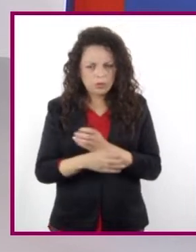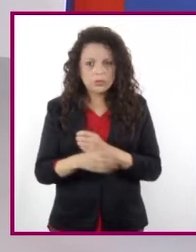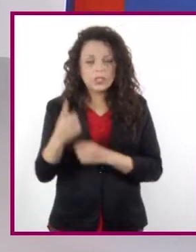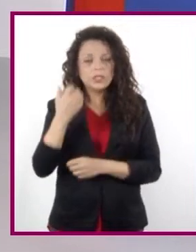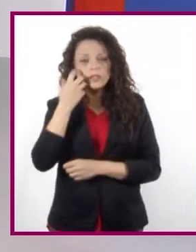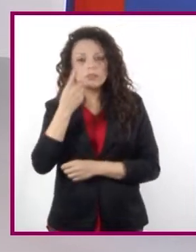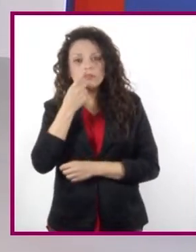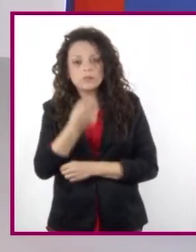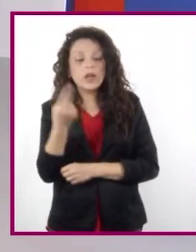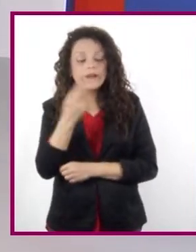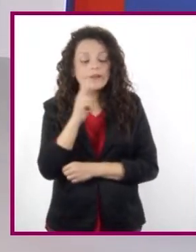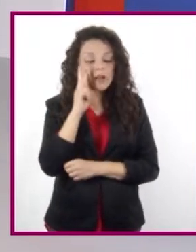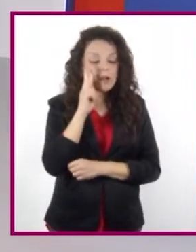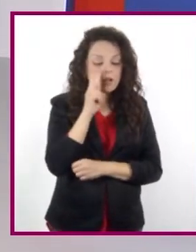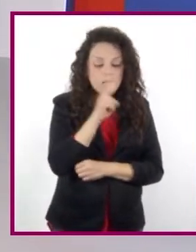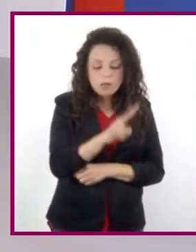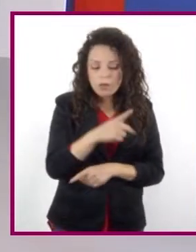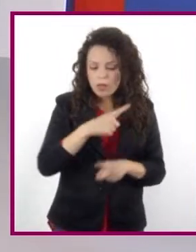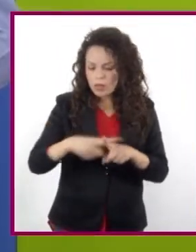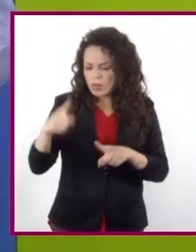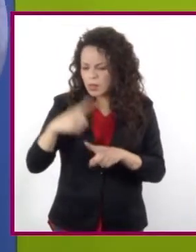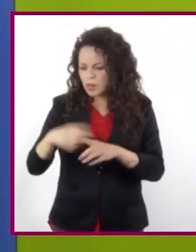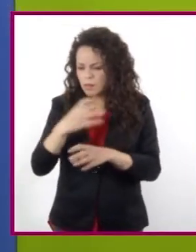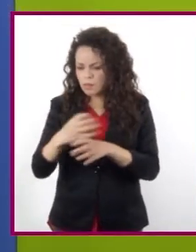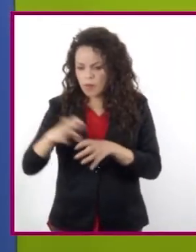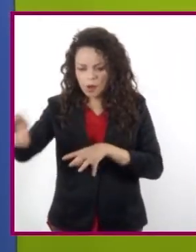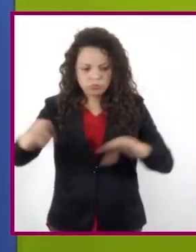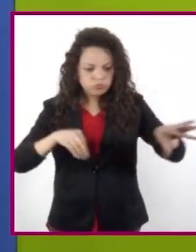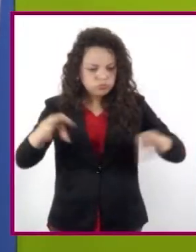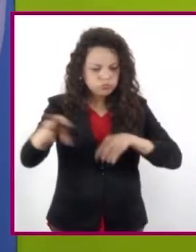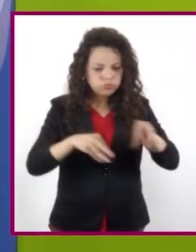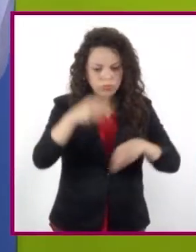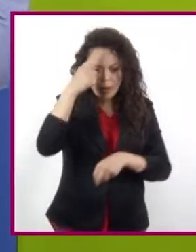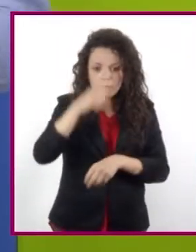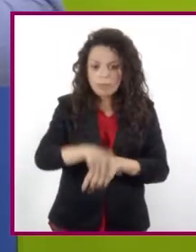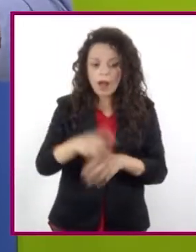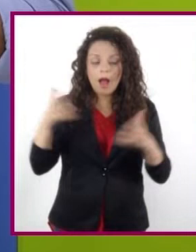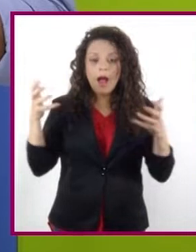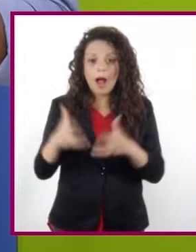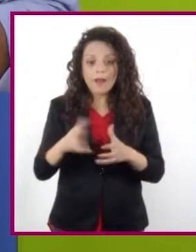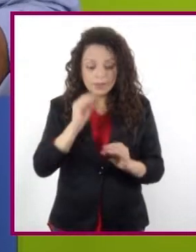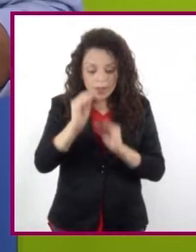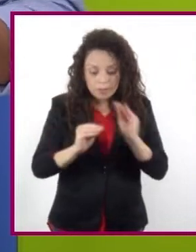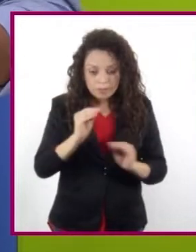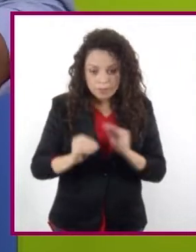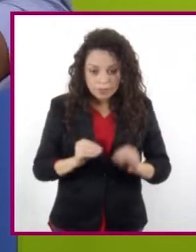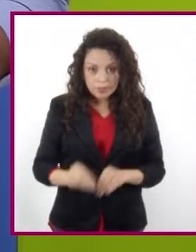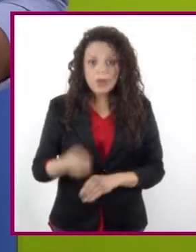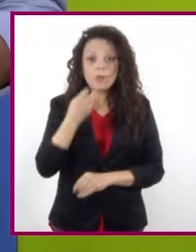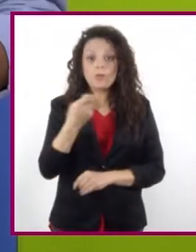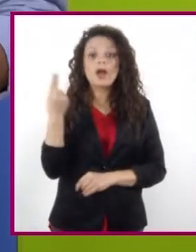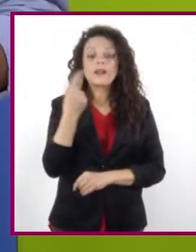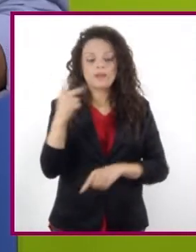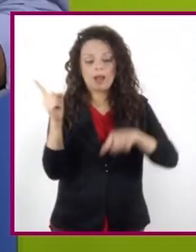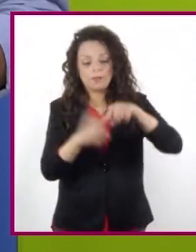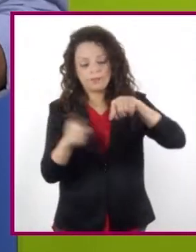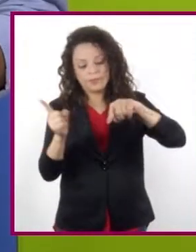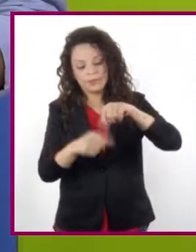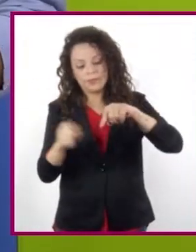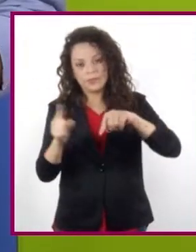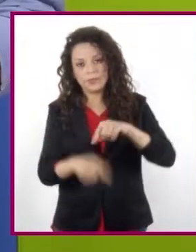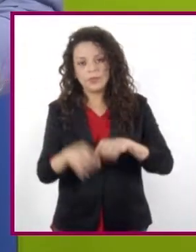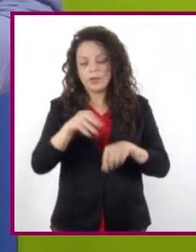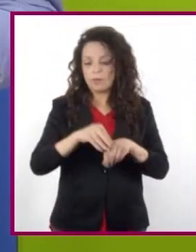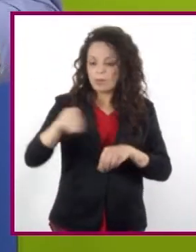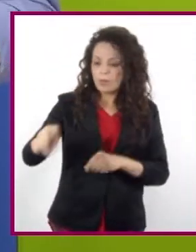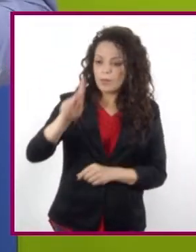representar todos los componentes de un objeto? Para ello, hay que desarmar el objeto en piezas y observar las relaciones entre